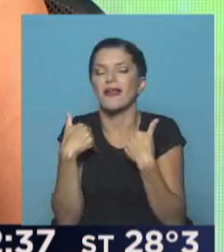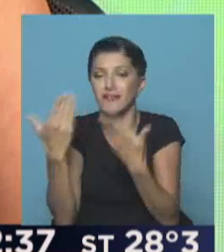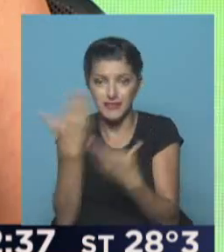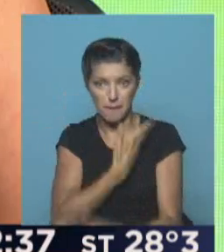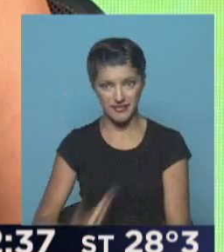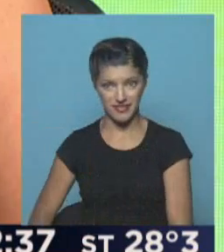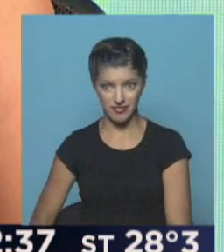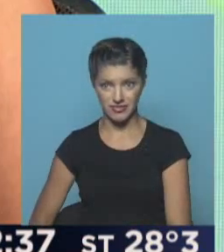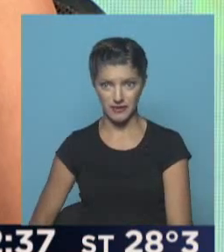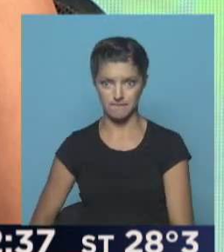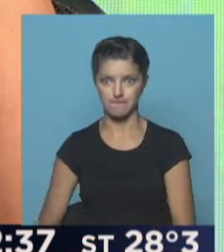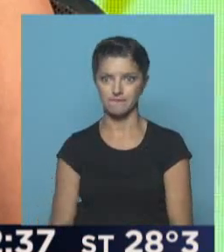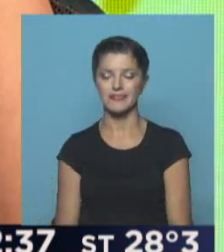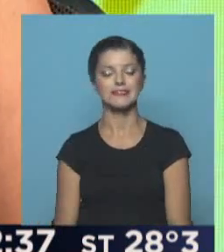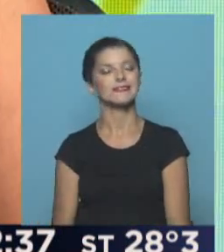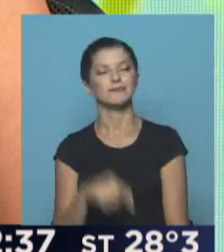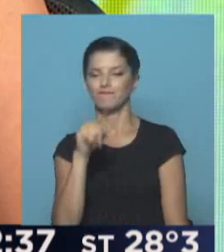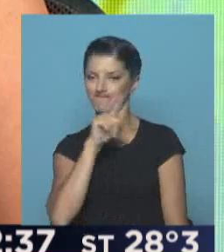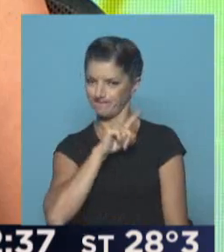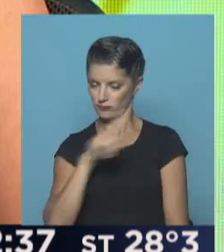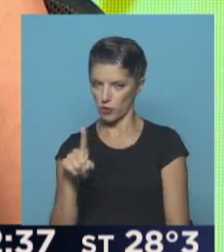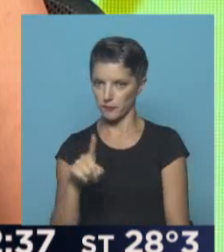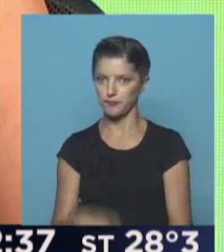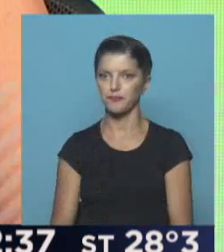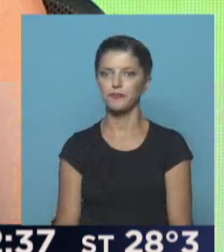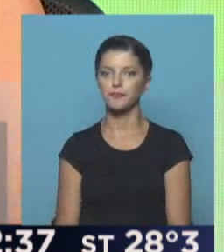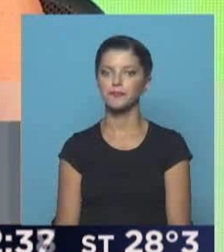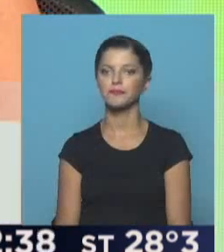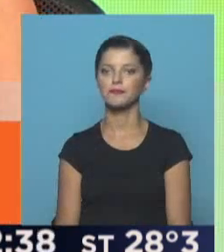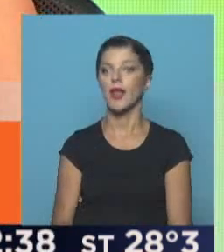pasando? No necesariamente, porque lo que ha pasado desde